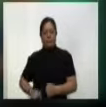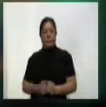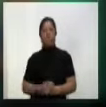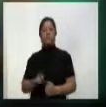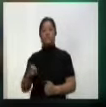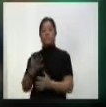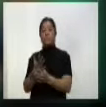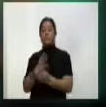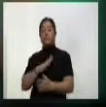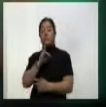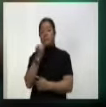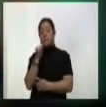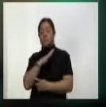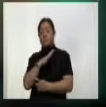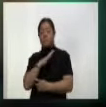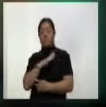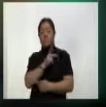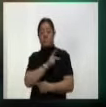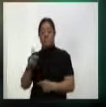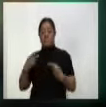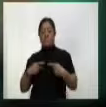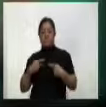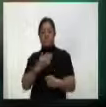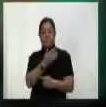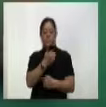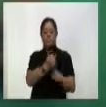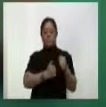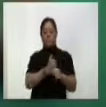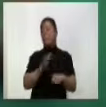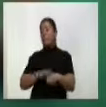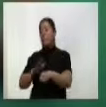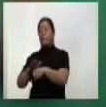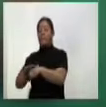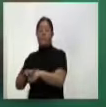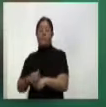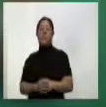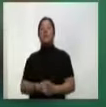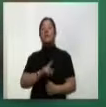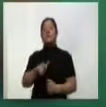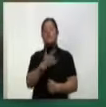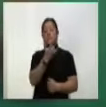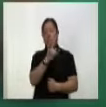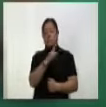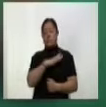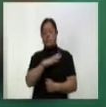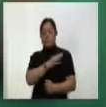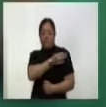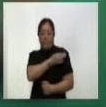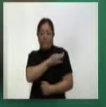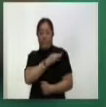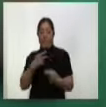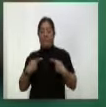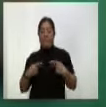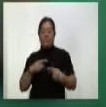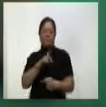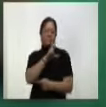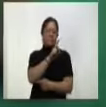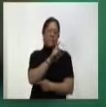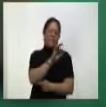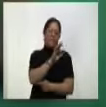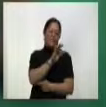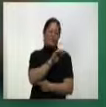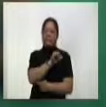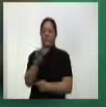previó que para junio se tenga la población de 50 años o más con alguna dosis y así en julio se inicie la aplicación de dosis a personas de entre 40 y